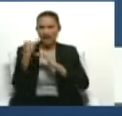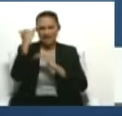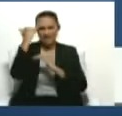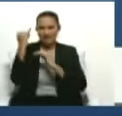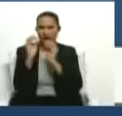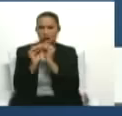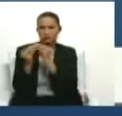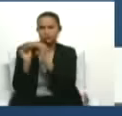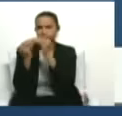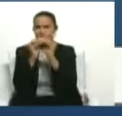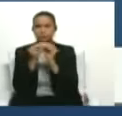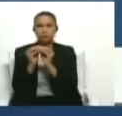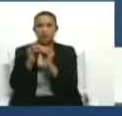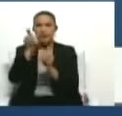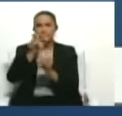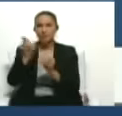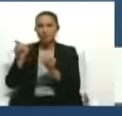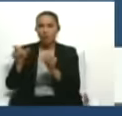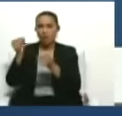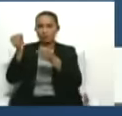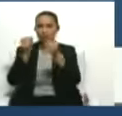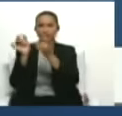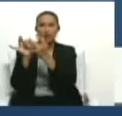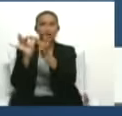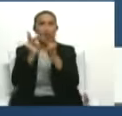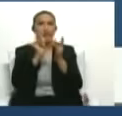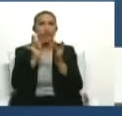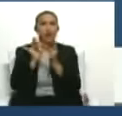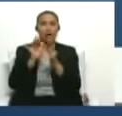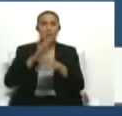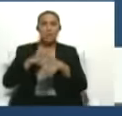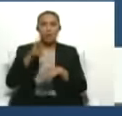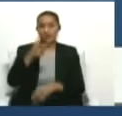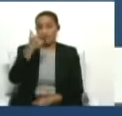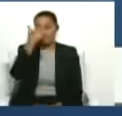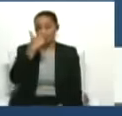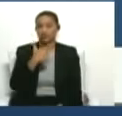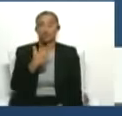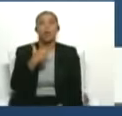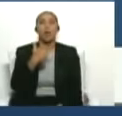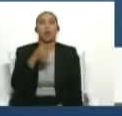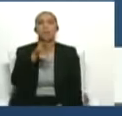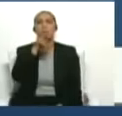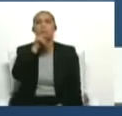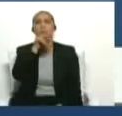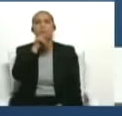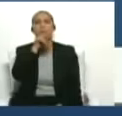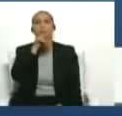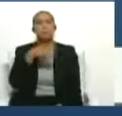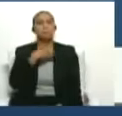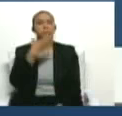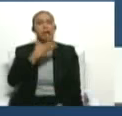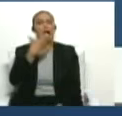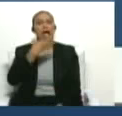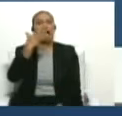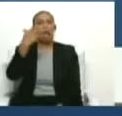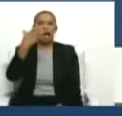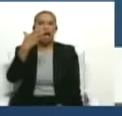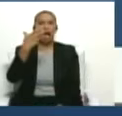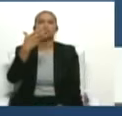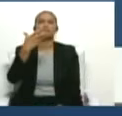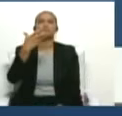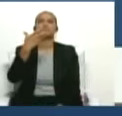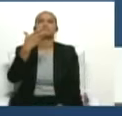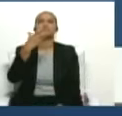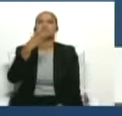tiempo, porque era tan bocón que se la pasaba dando videos, amenazando, porque son cobardes. Mire,